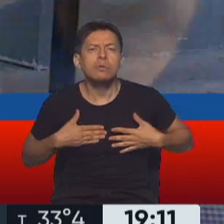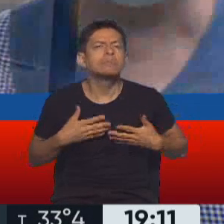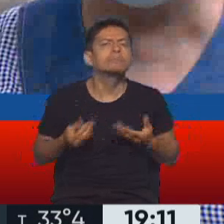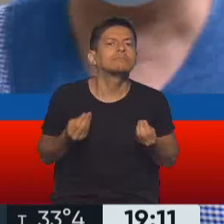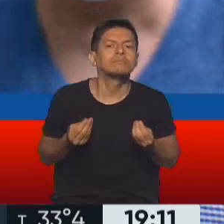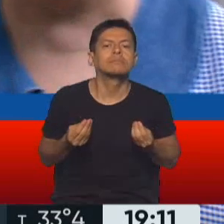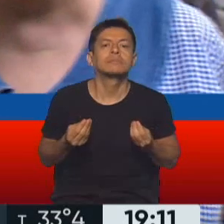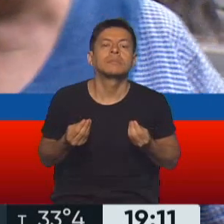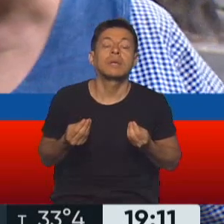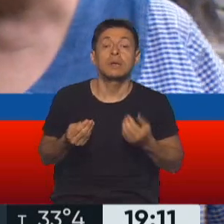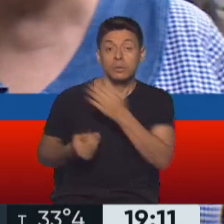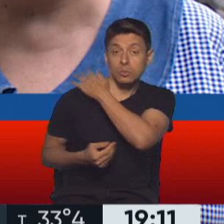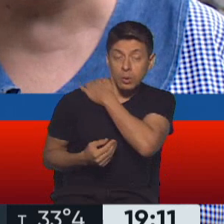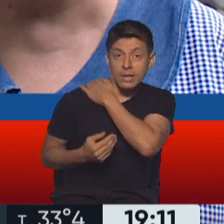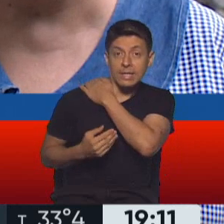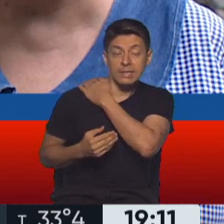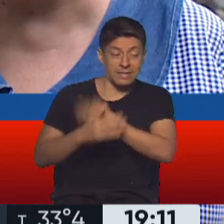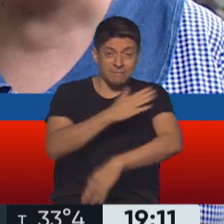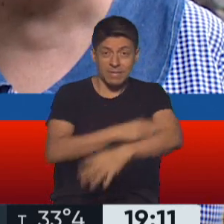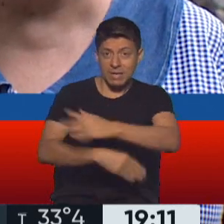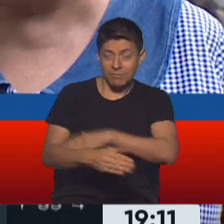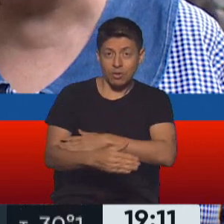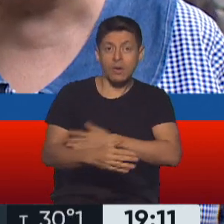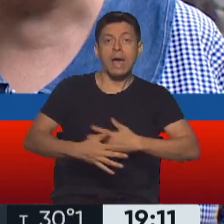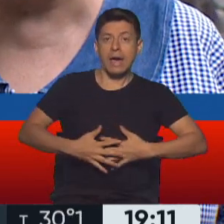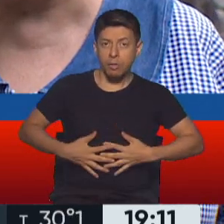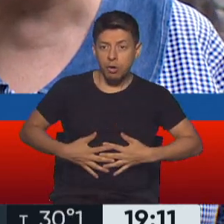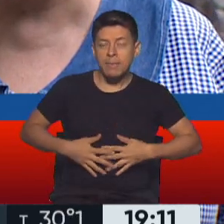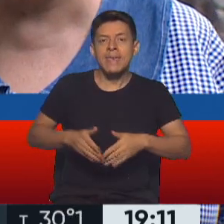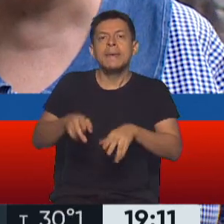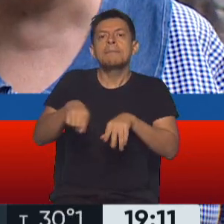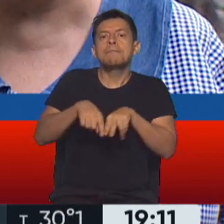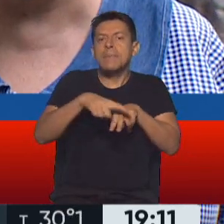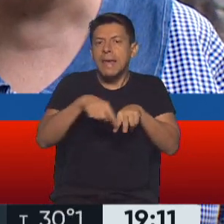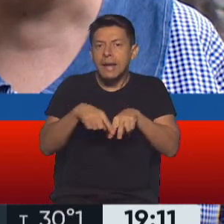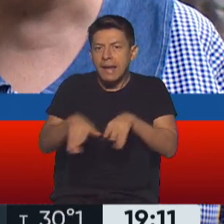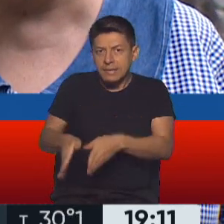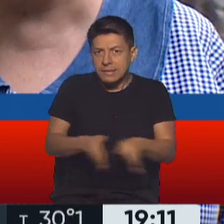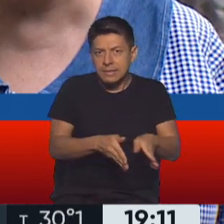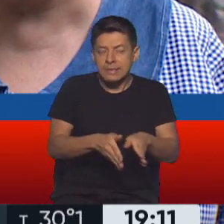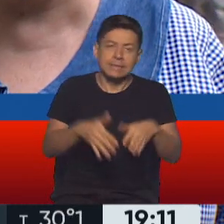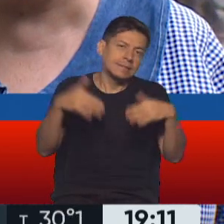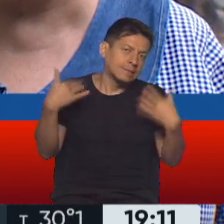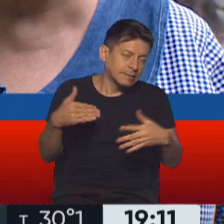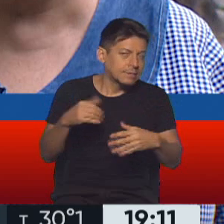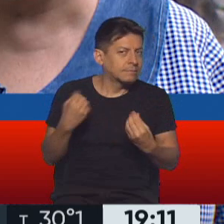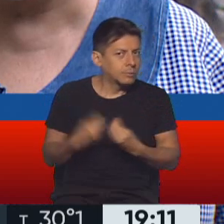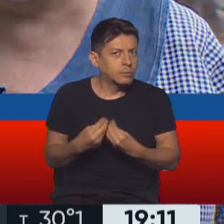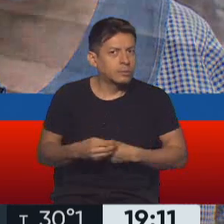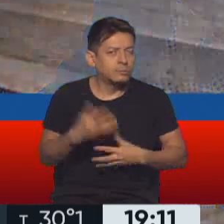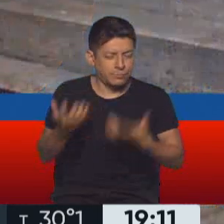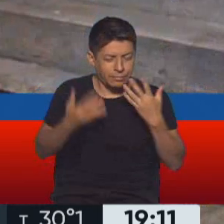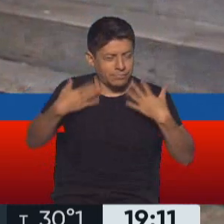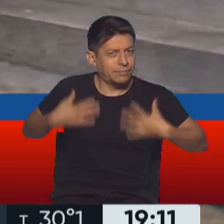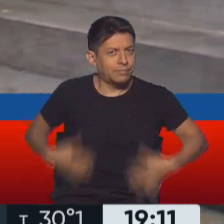comprometidas? Tórax, miembros superiores, abdomen, piernas. Así que bastante importante la quemadura que